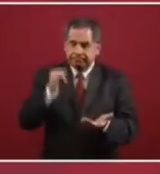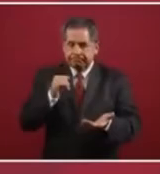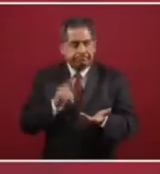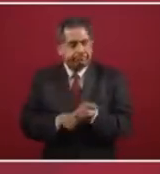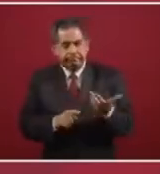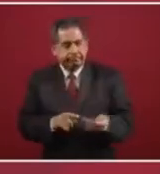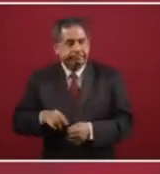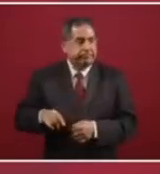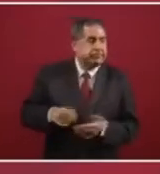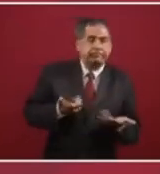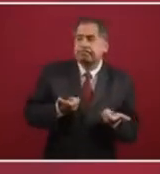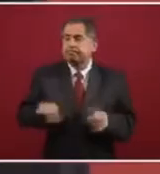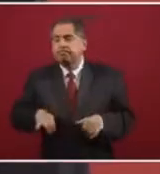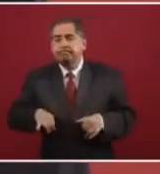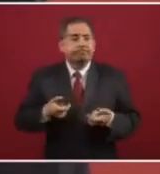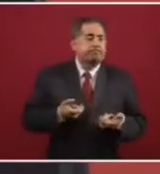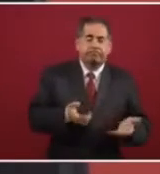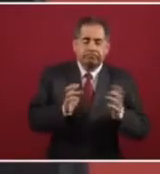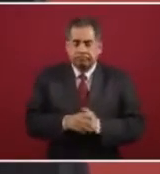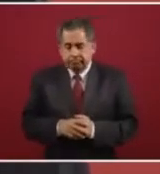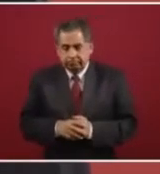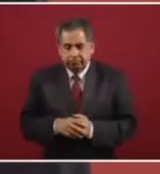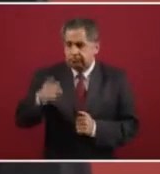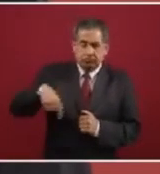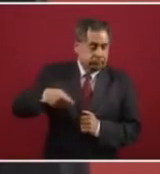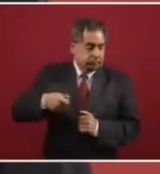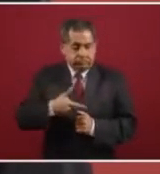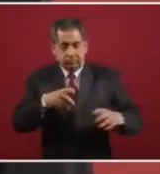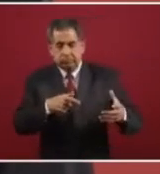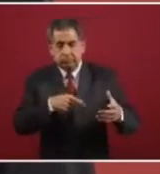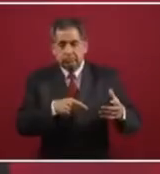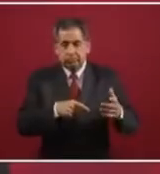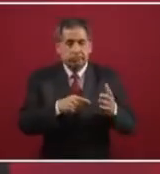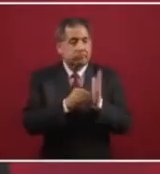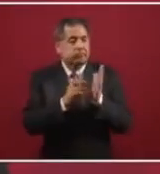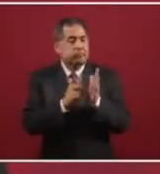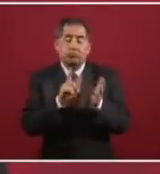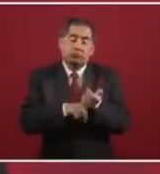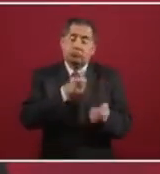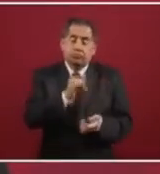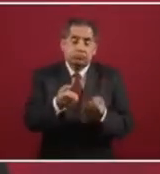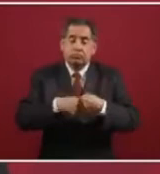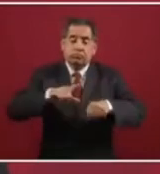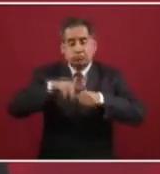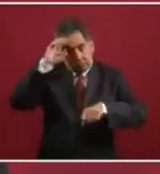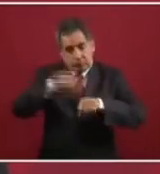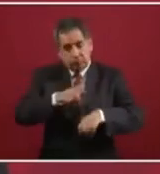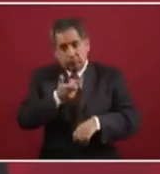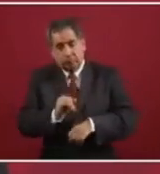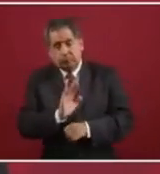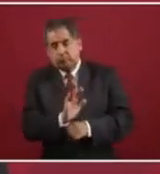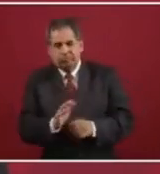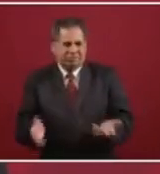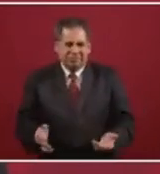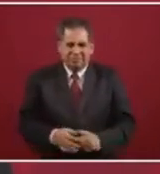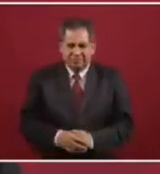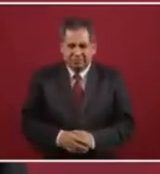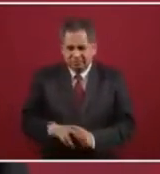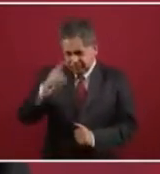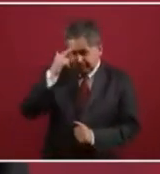e interesada ha sido calificado como social o cultural.